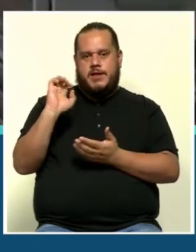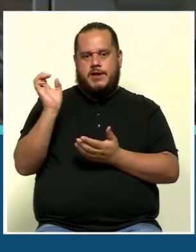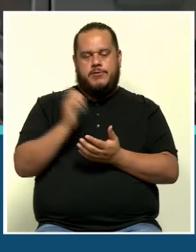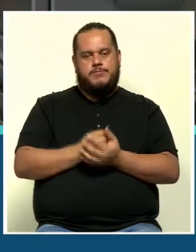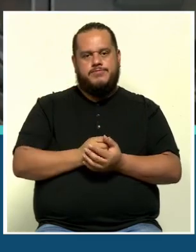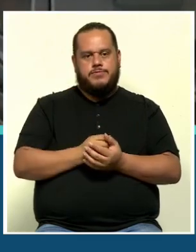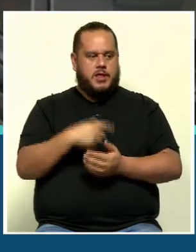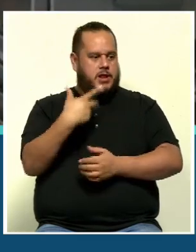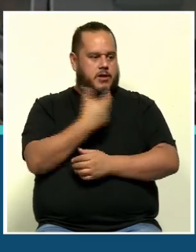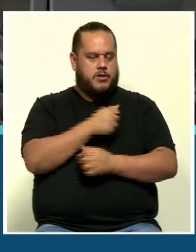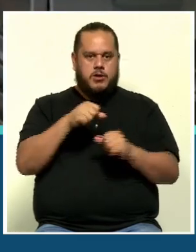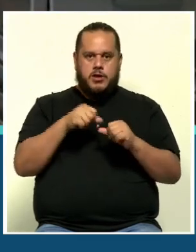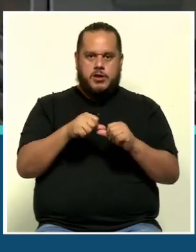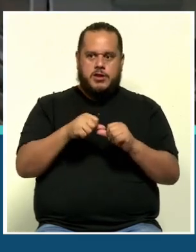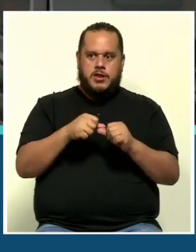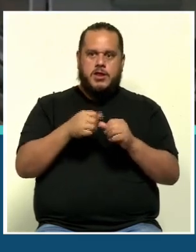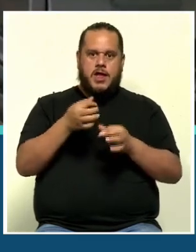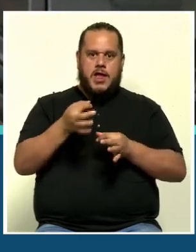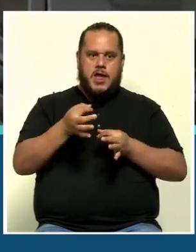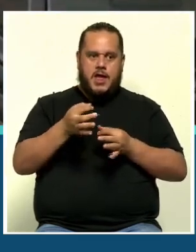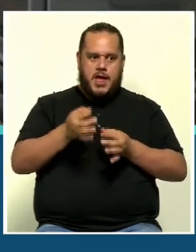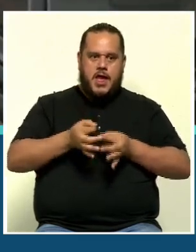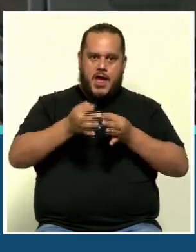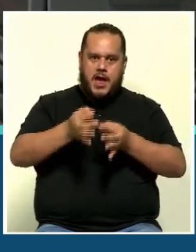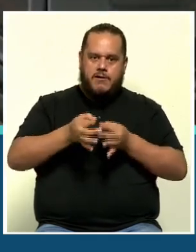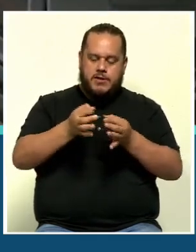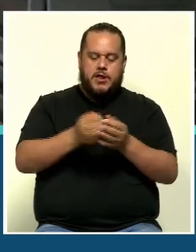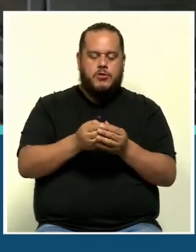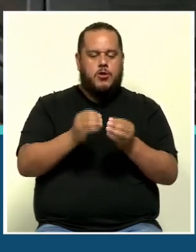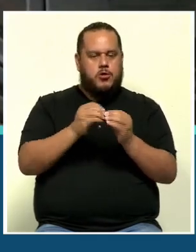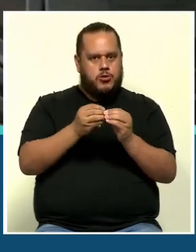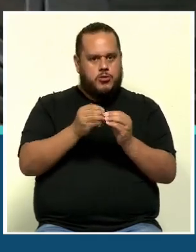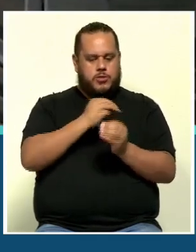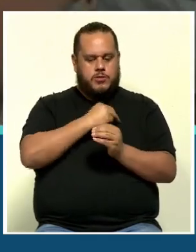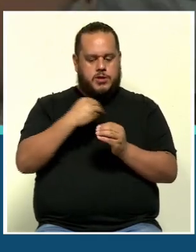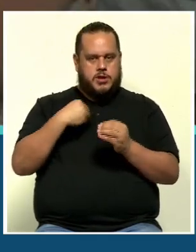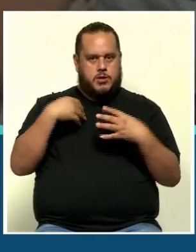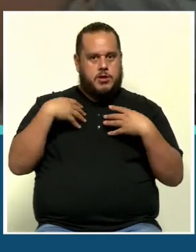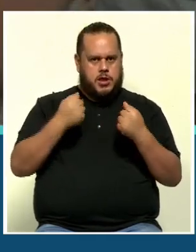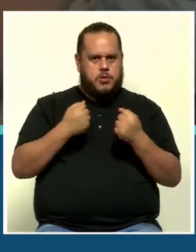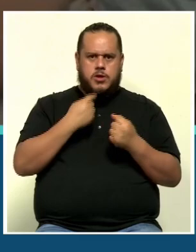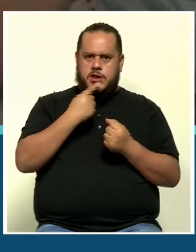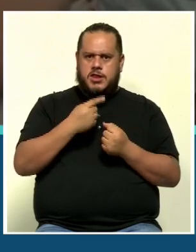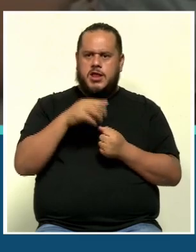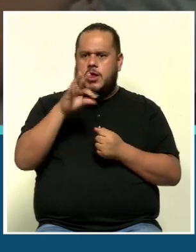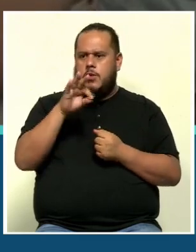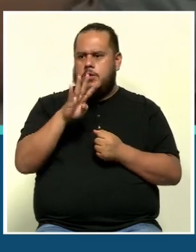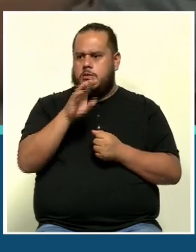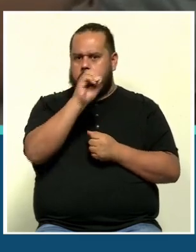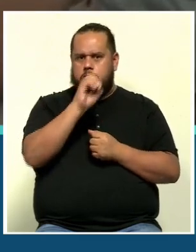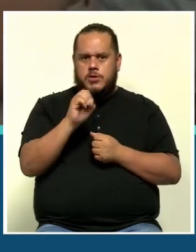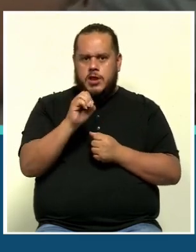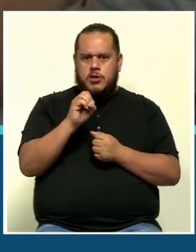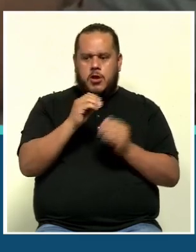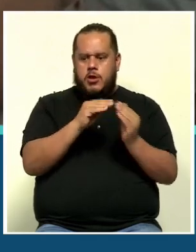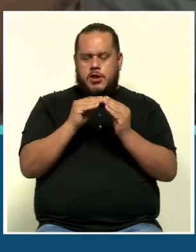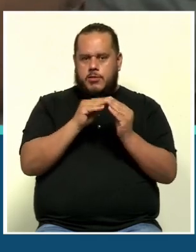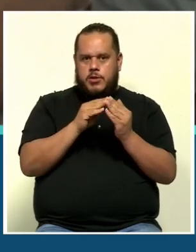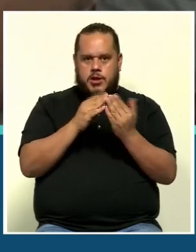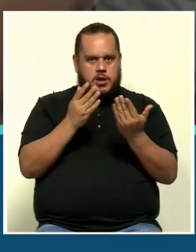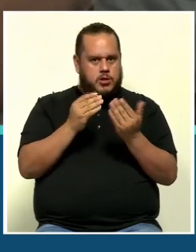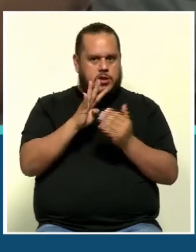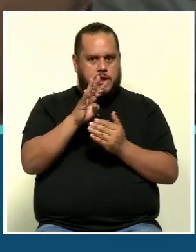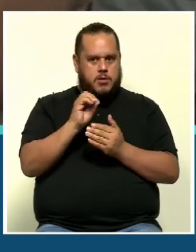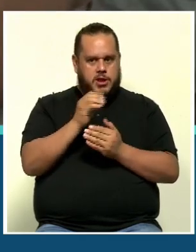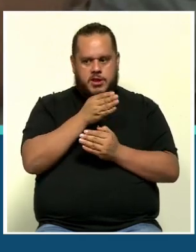La vacunación sigue avanzando. Los números del Ministerio de Salud muestran que a la fecha hay un 94% de la población de 40